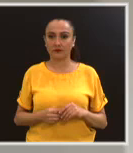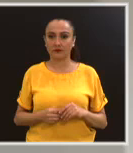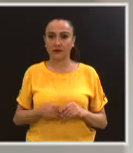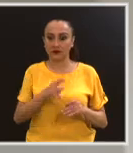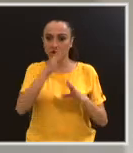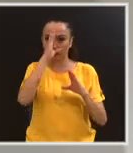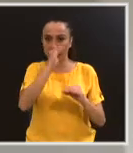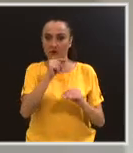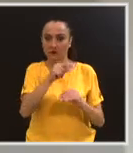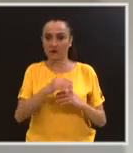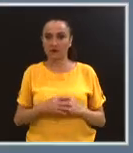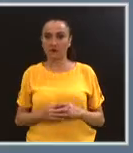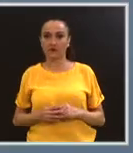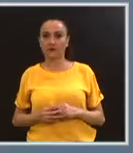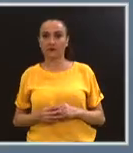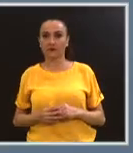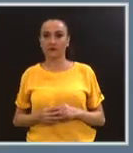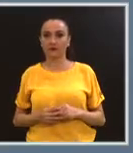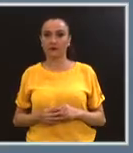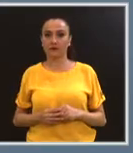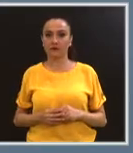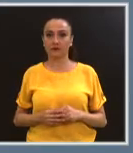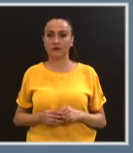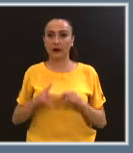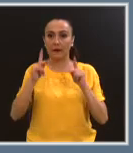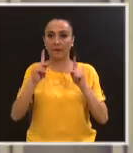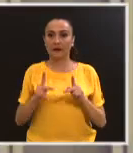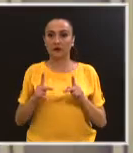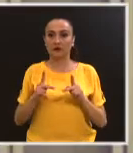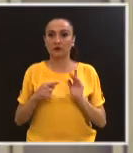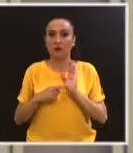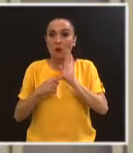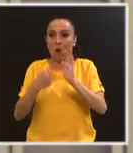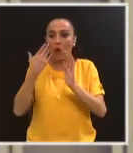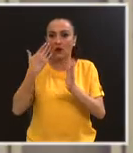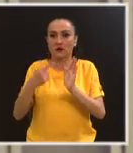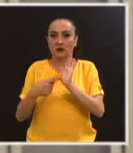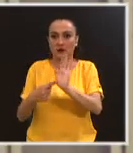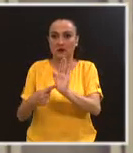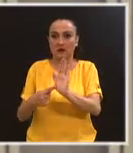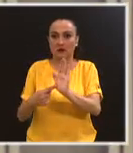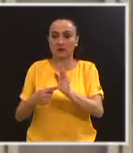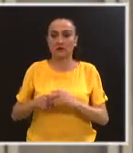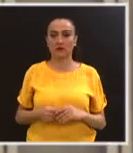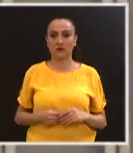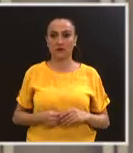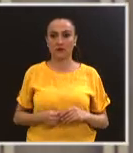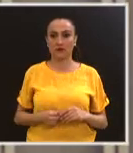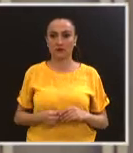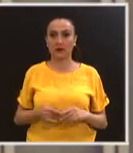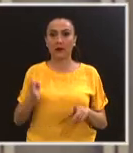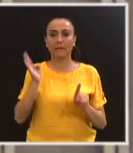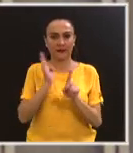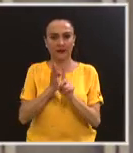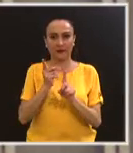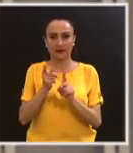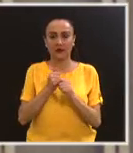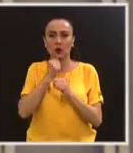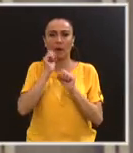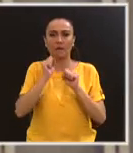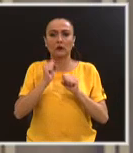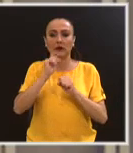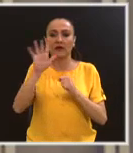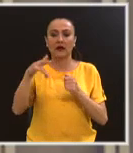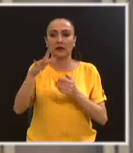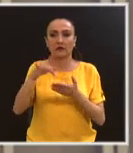información eh que las personas le le muestran eh a las víctimas es una posible